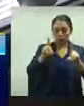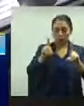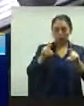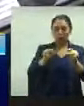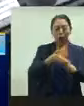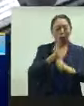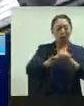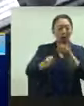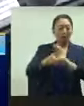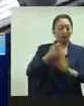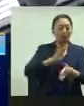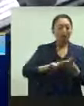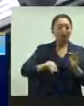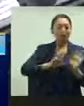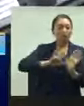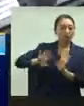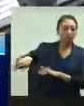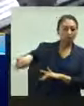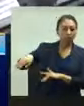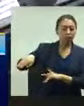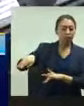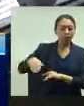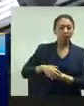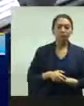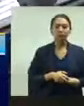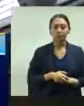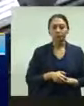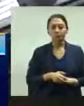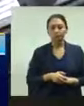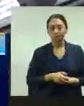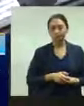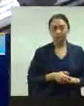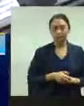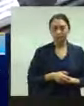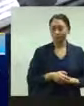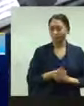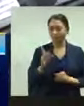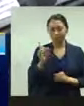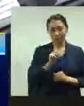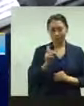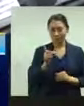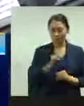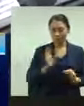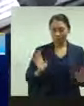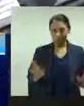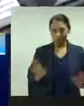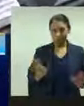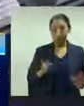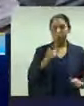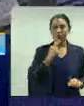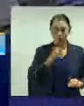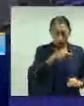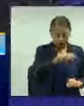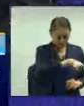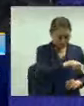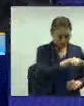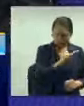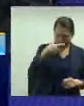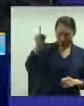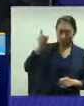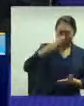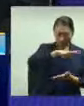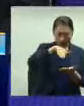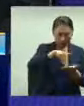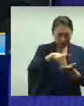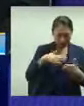las manos, ya no tenemos el seguro, miren qué hacen. Ya. Y así están funcionando. Entonces, les dijeron, vayan al hospital, vayan al centro de